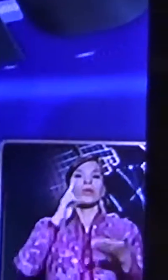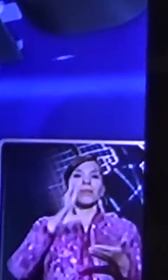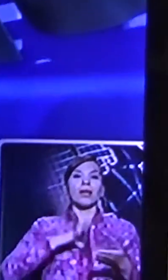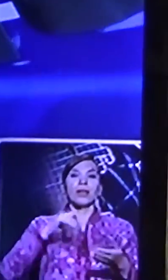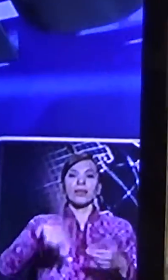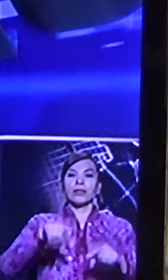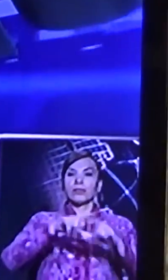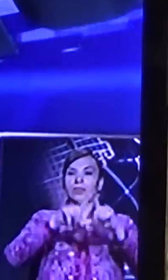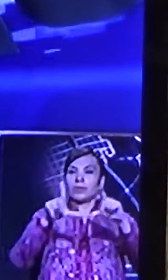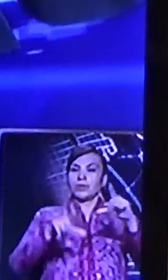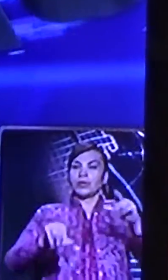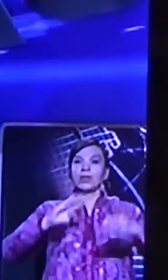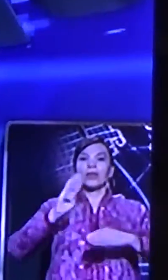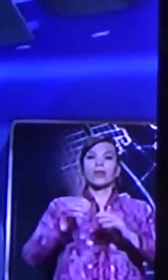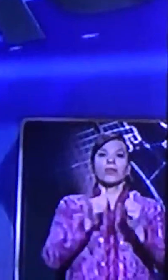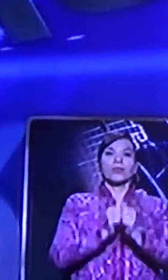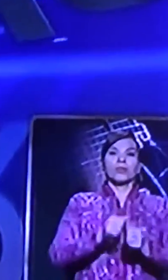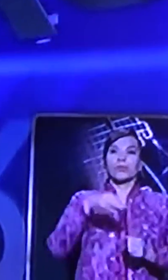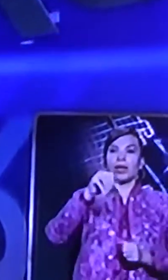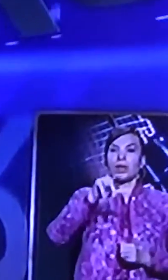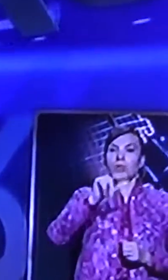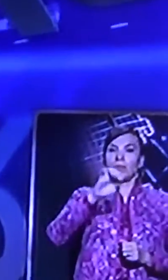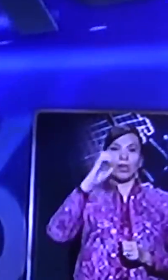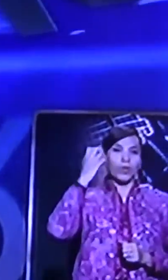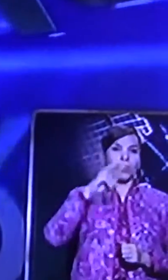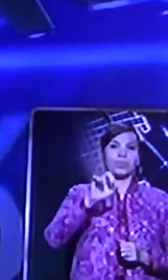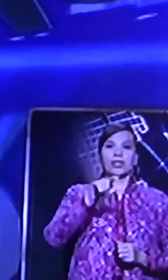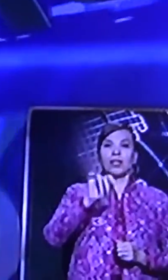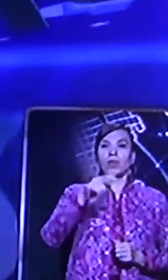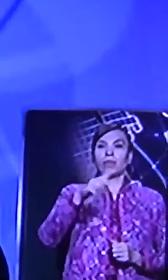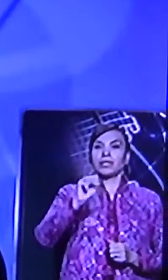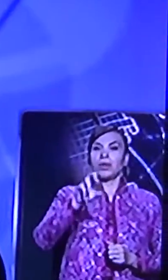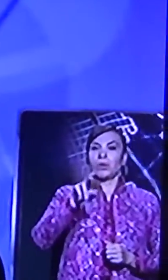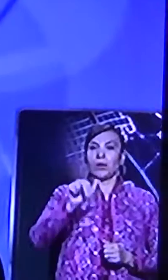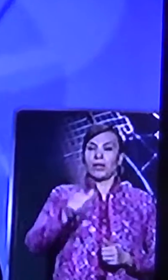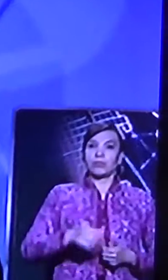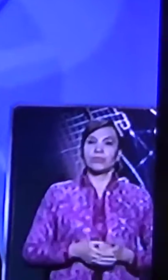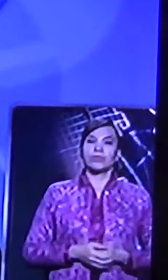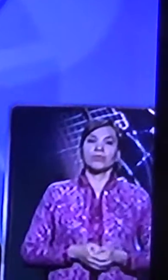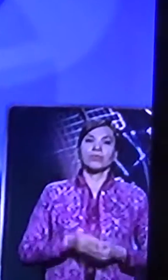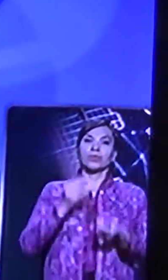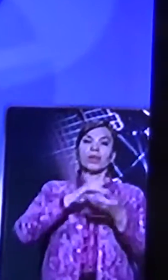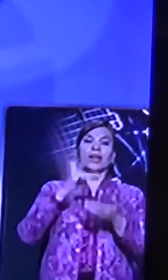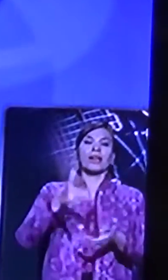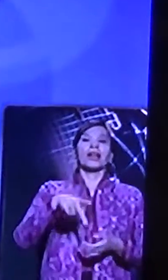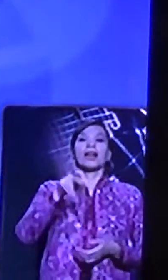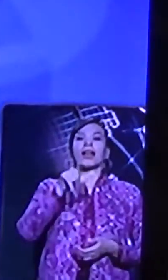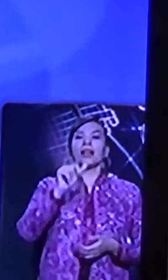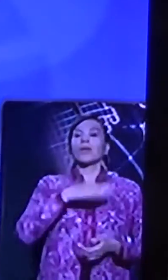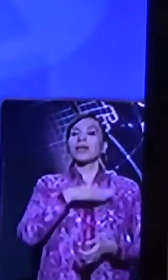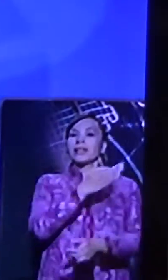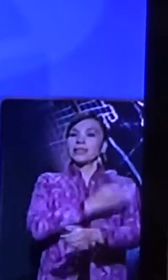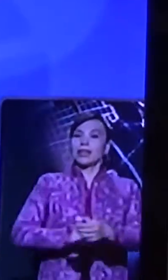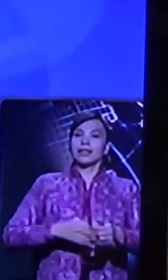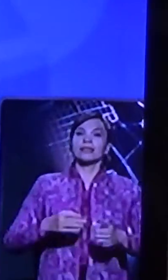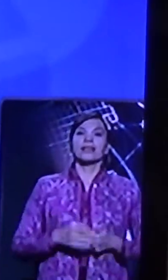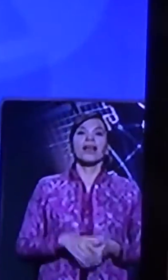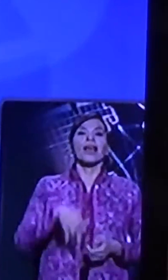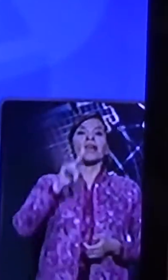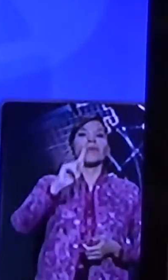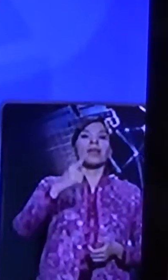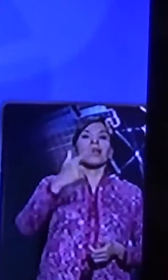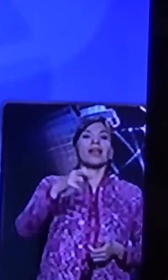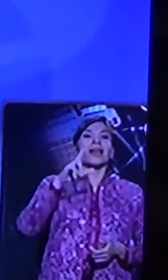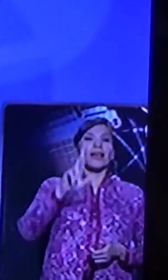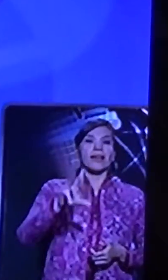ahora un breve recorrido por la República Mexicana con Marilu Bello y Vicente López Segura. Carrasca Liberia, muy buenas tardes. La